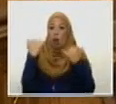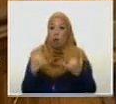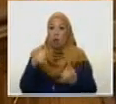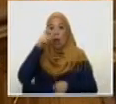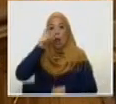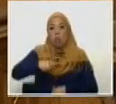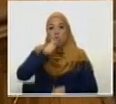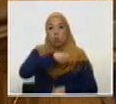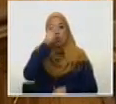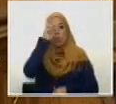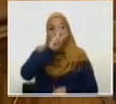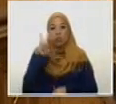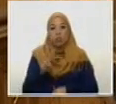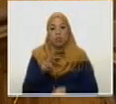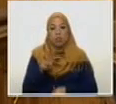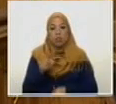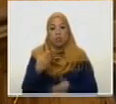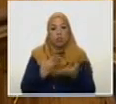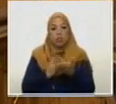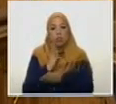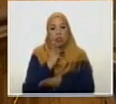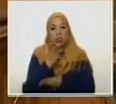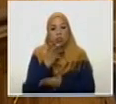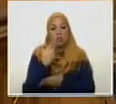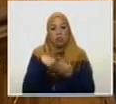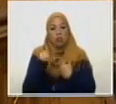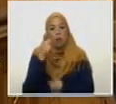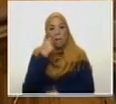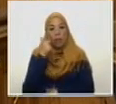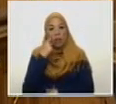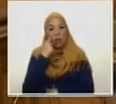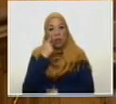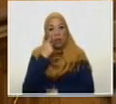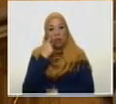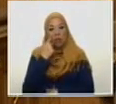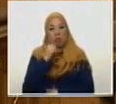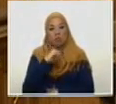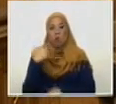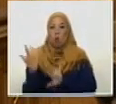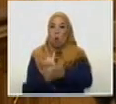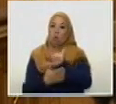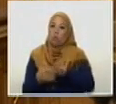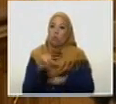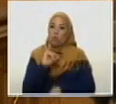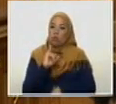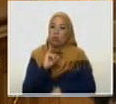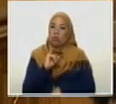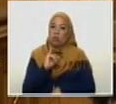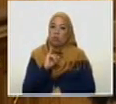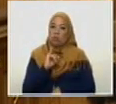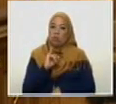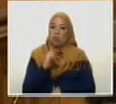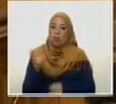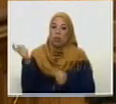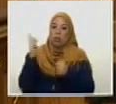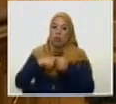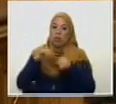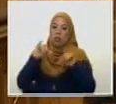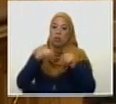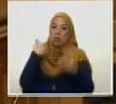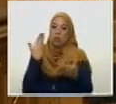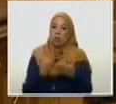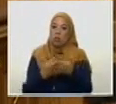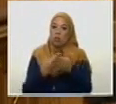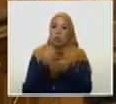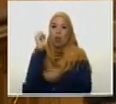de Venezuela, que está en sintonía, pendiente de lo que está ocurriendo en el seno de esta plenaria